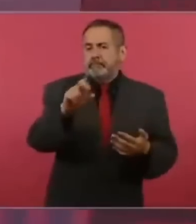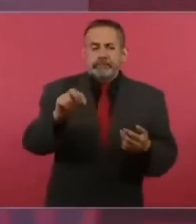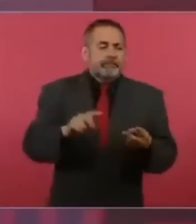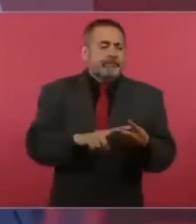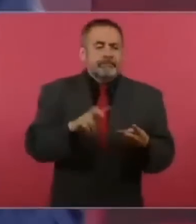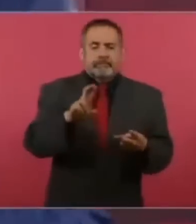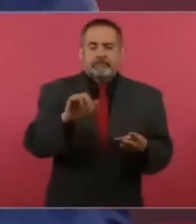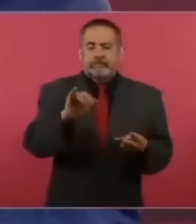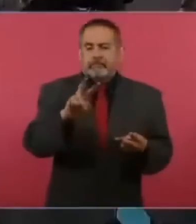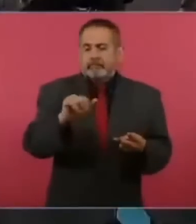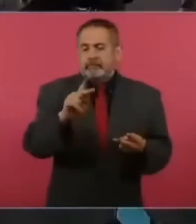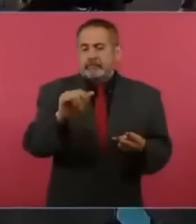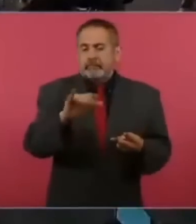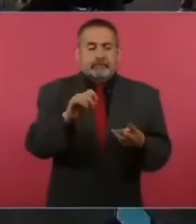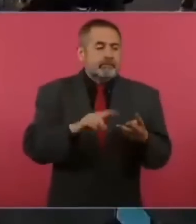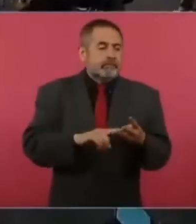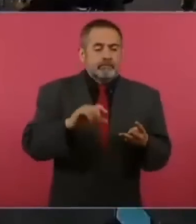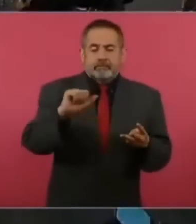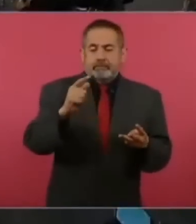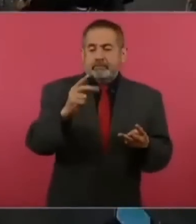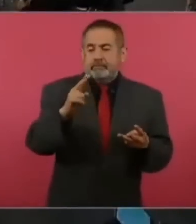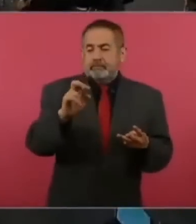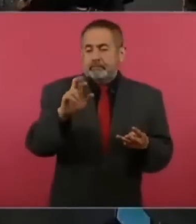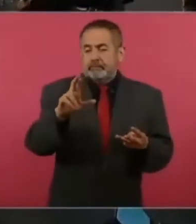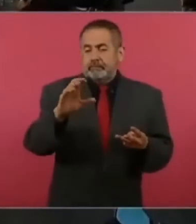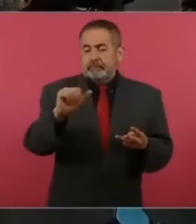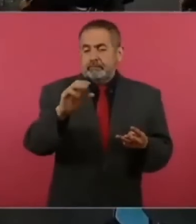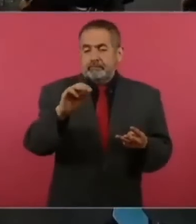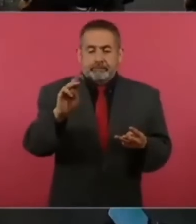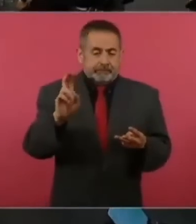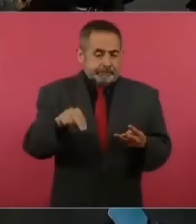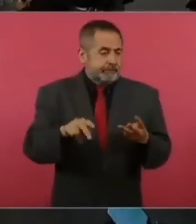Palacio, ahí está Aguilar Camín,